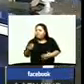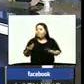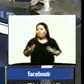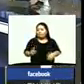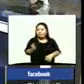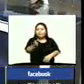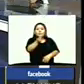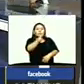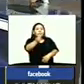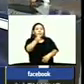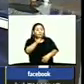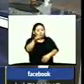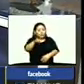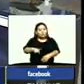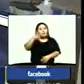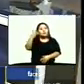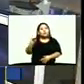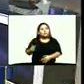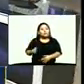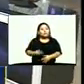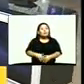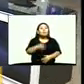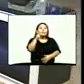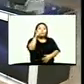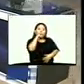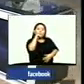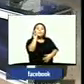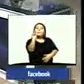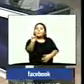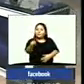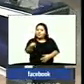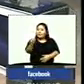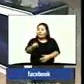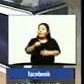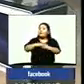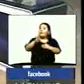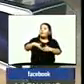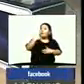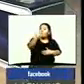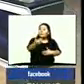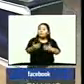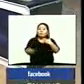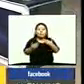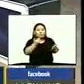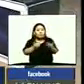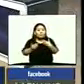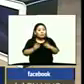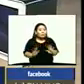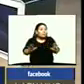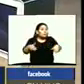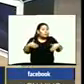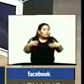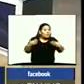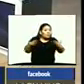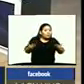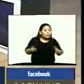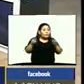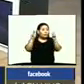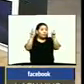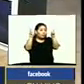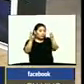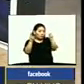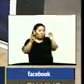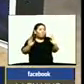información que se genera este día. Así es, así que más adelante vamos a estar dando detalles al respecto y bueno, en información con nuestra